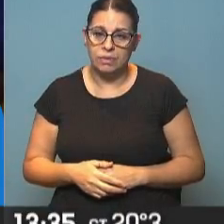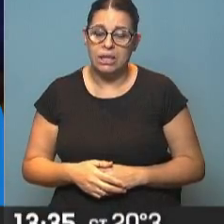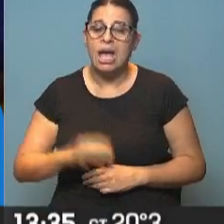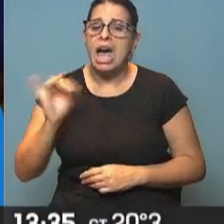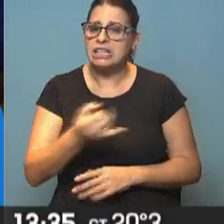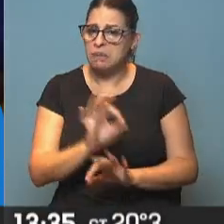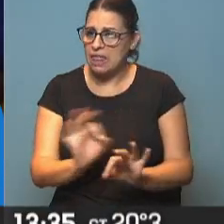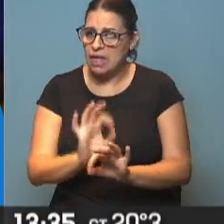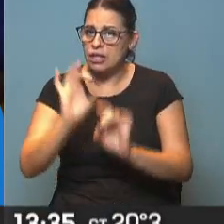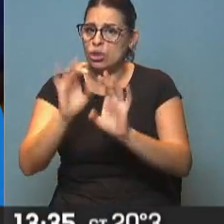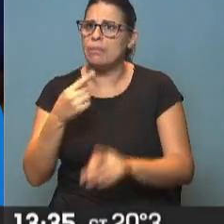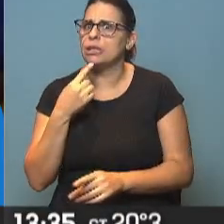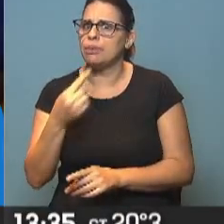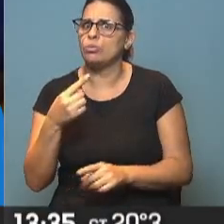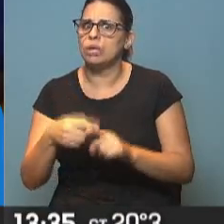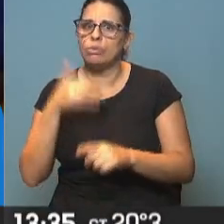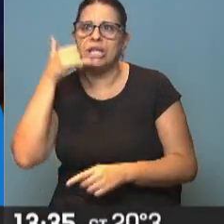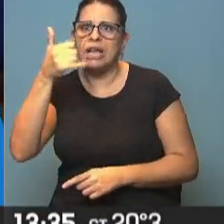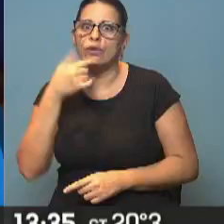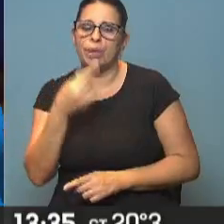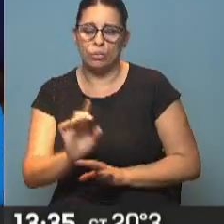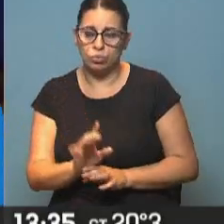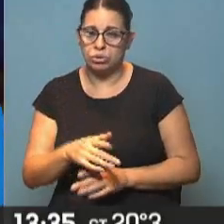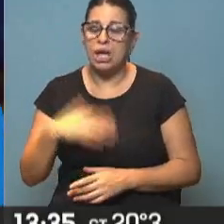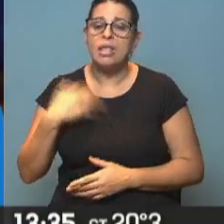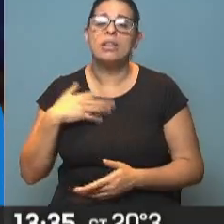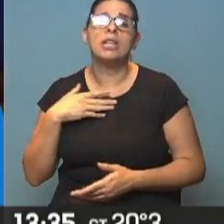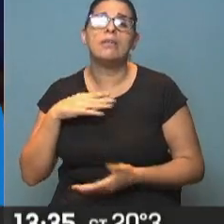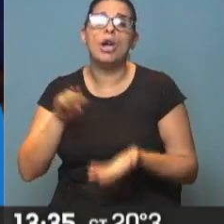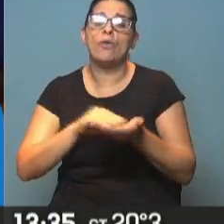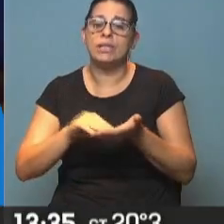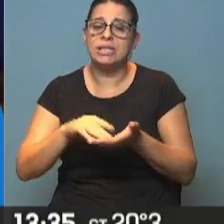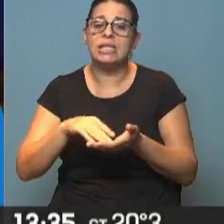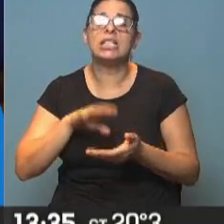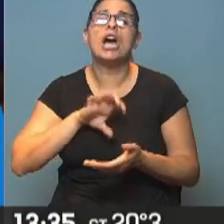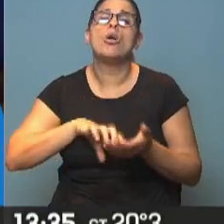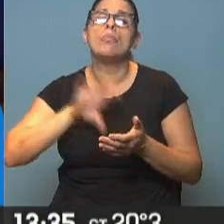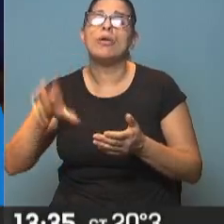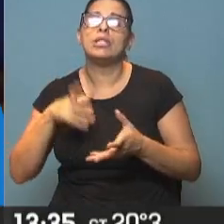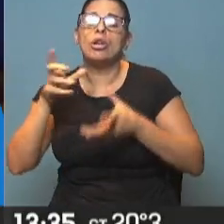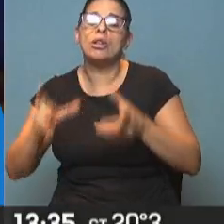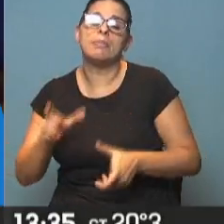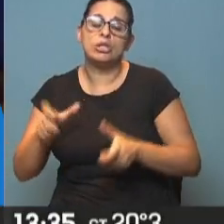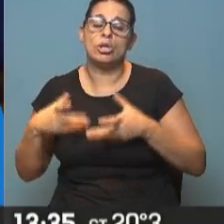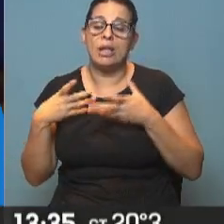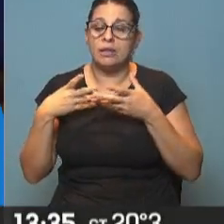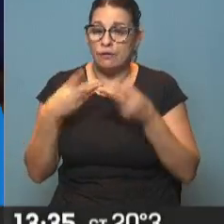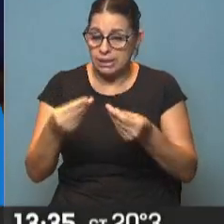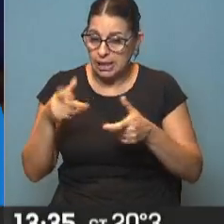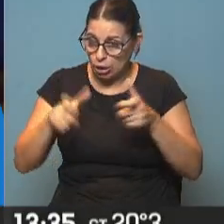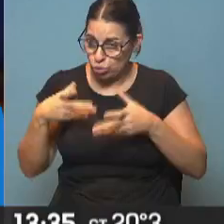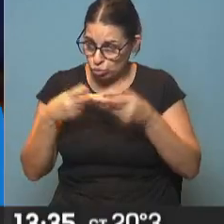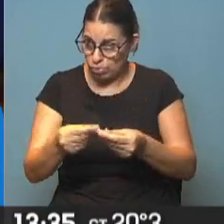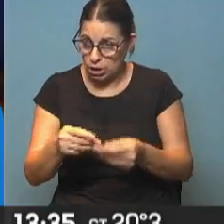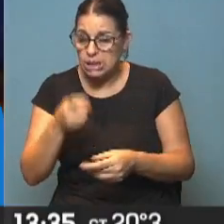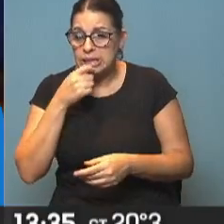es una consulta telefónica entonces que haga el reclamo ante la oficina provincial de defensa del consumidor después de haber pasado por la empresa